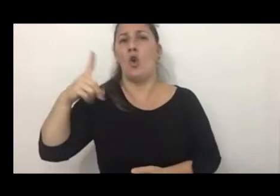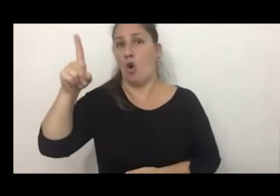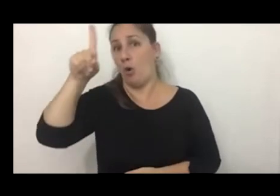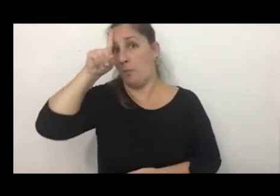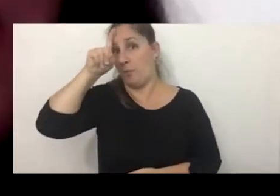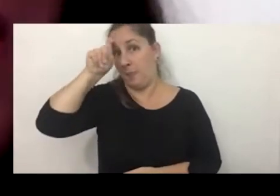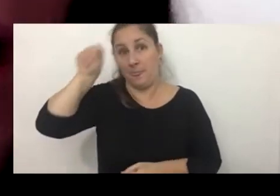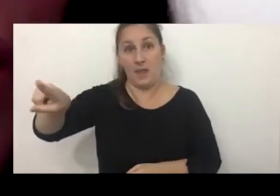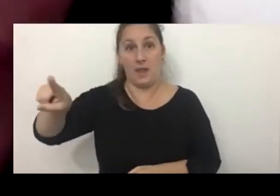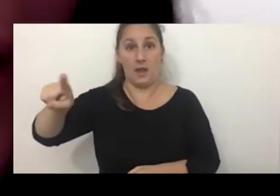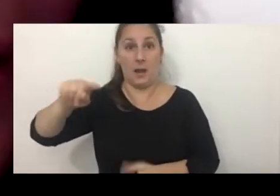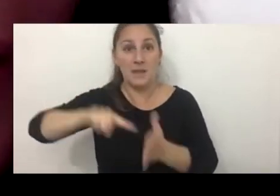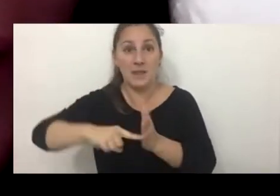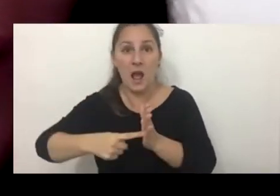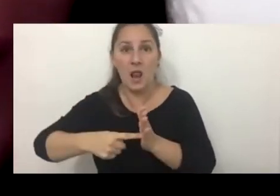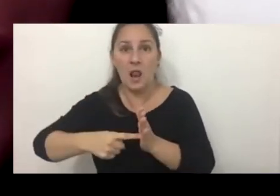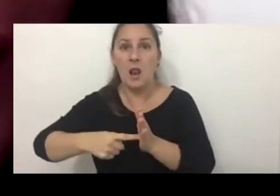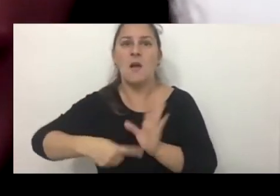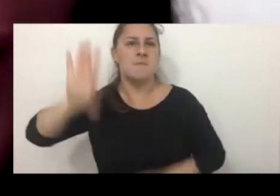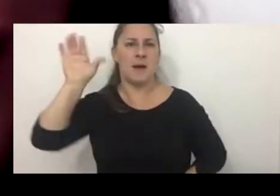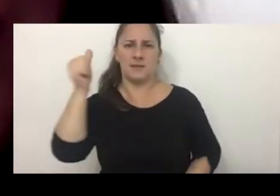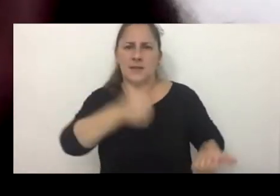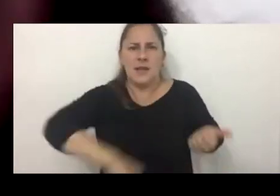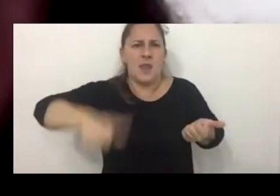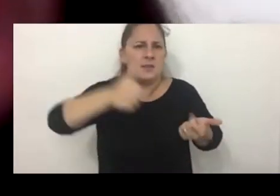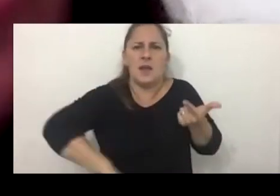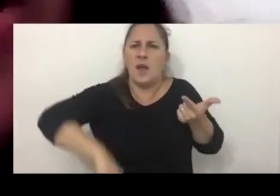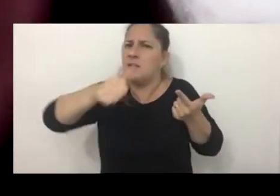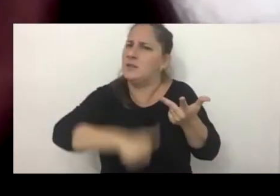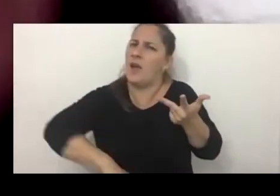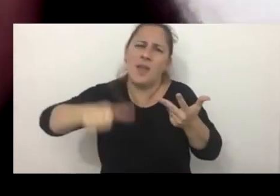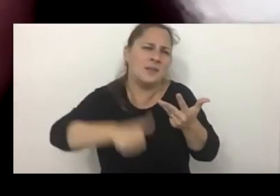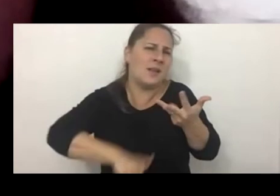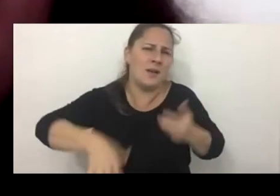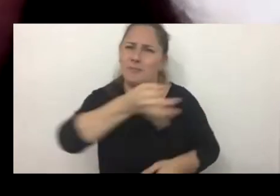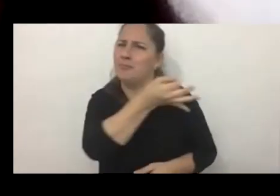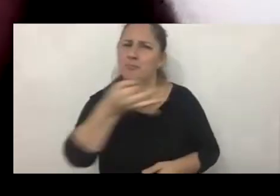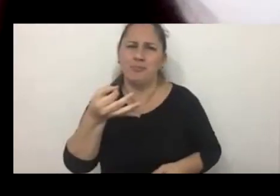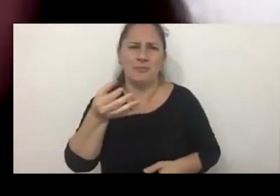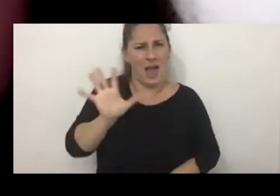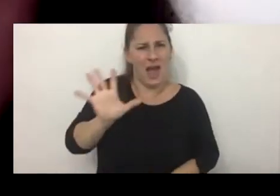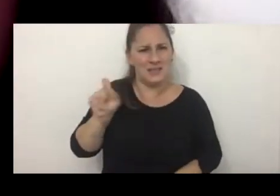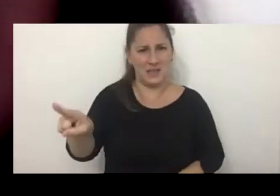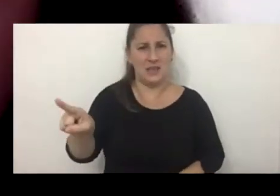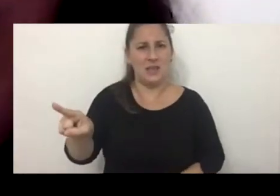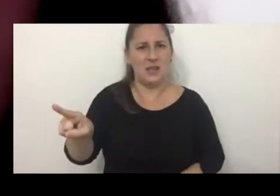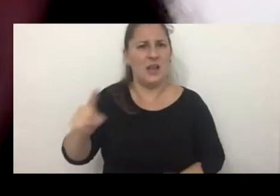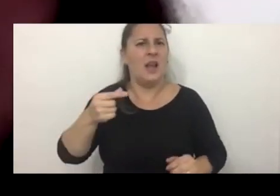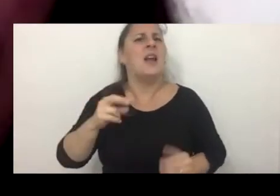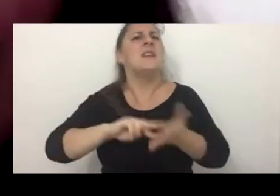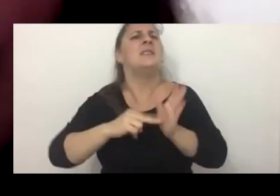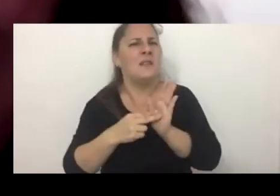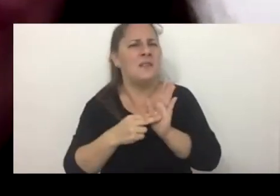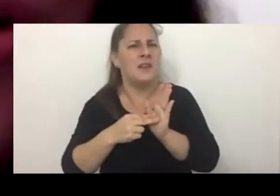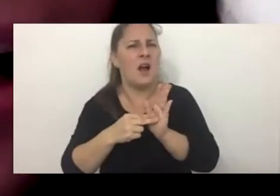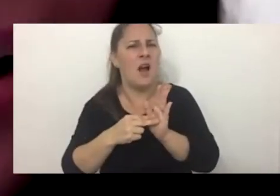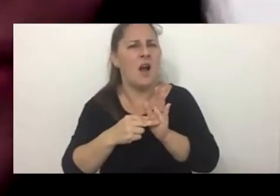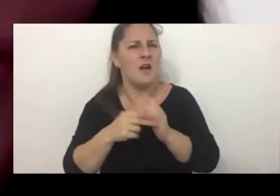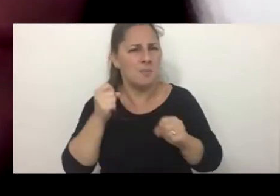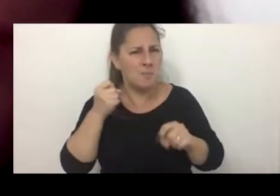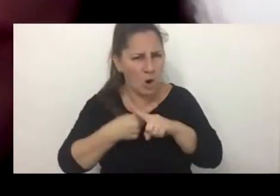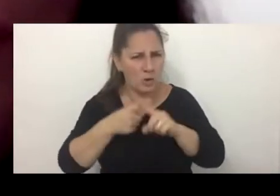podés opinar o pedir una cosa diferente por el solo hecho de que esa persona es la que tiene la experiencia y el saber, y vos solo te